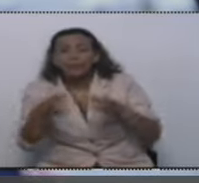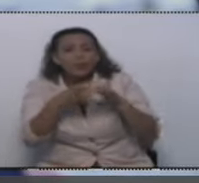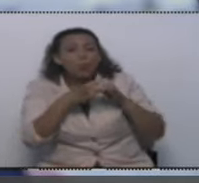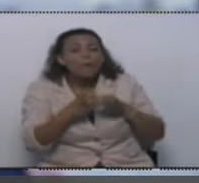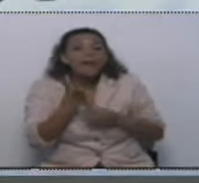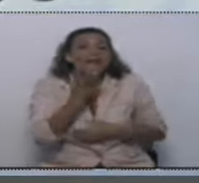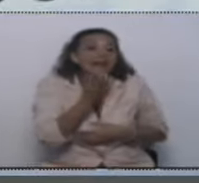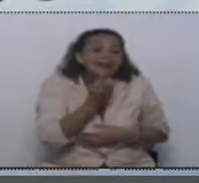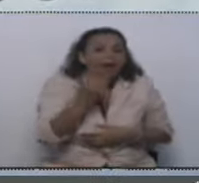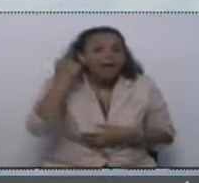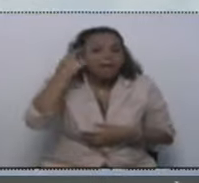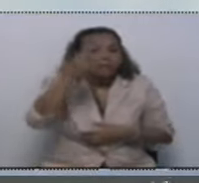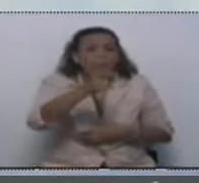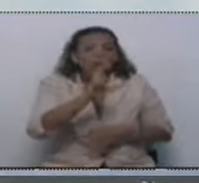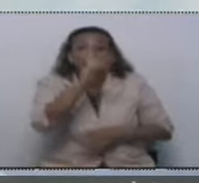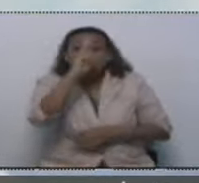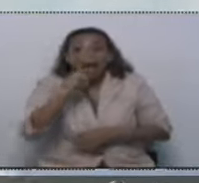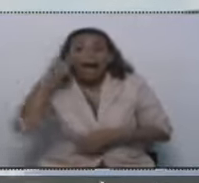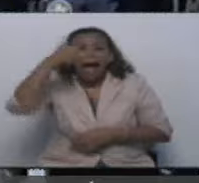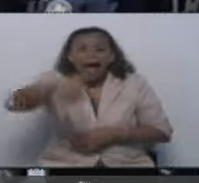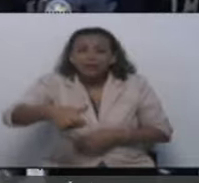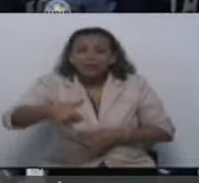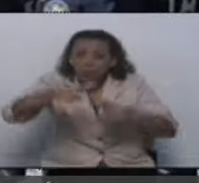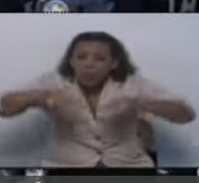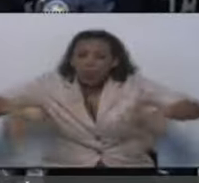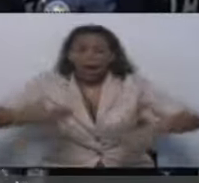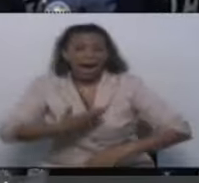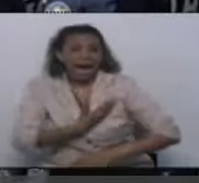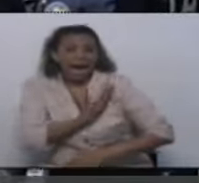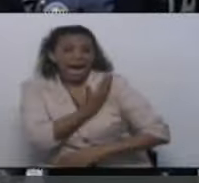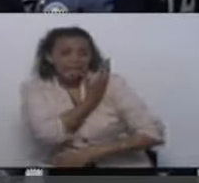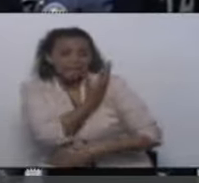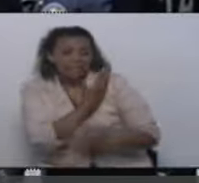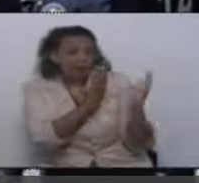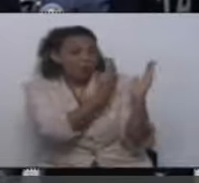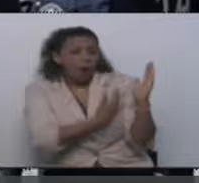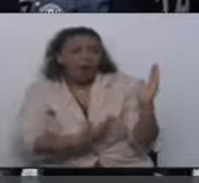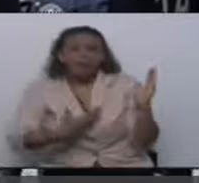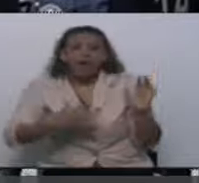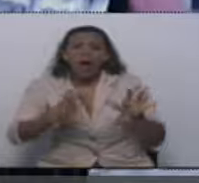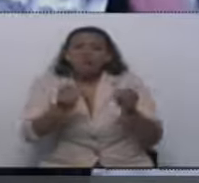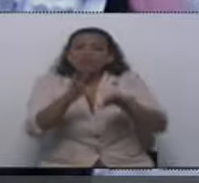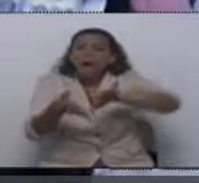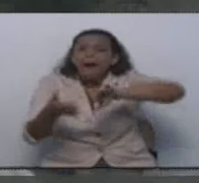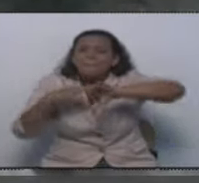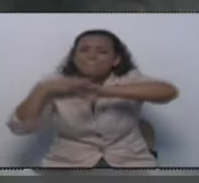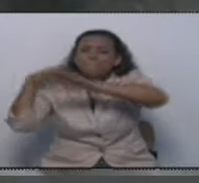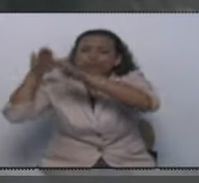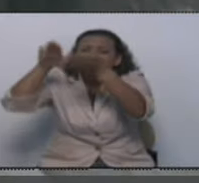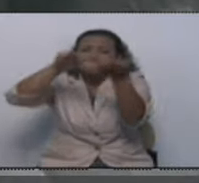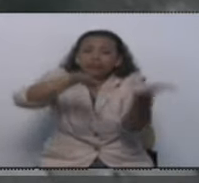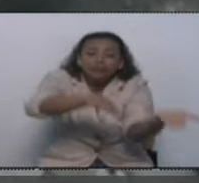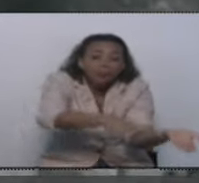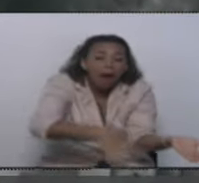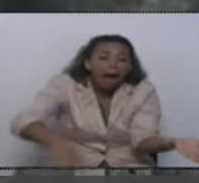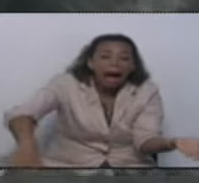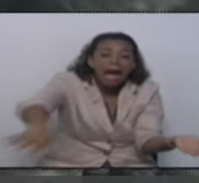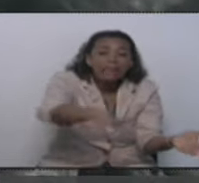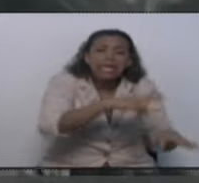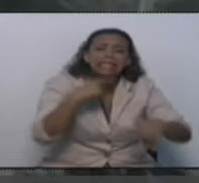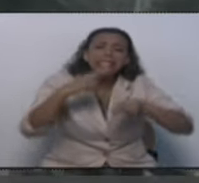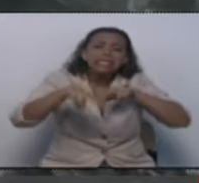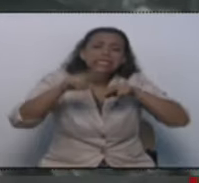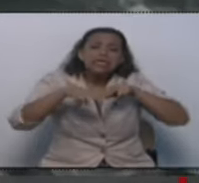Israel en un año ha convertido la Franja de Gaza en un cementerio de niños. Esto es lo que ha hecho Israel en un